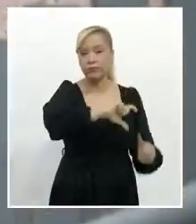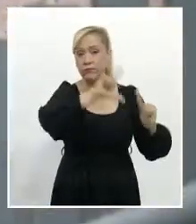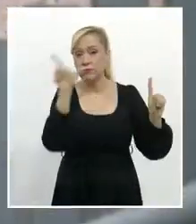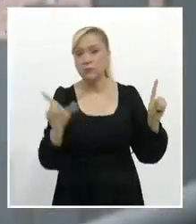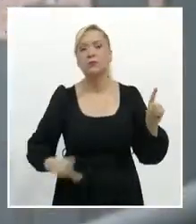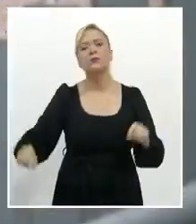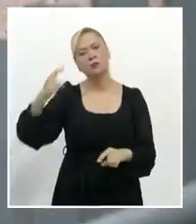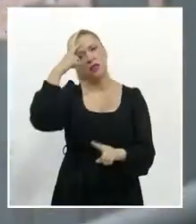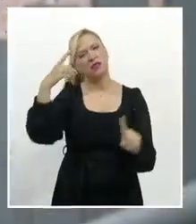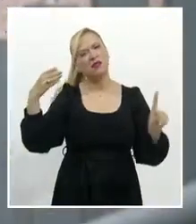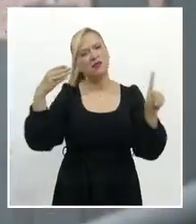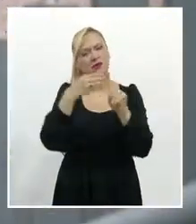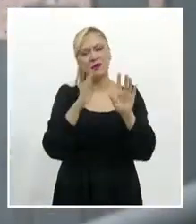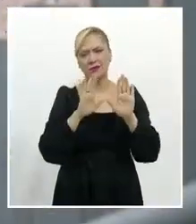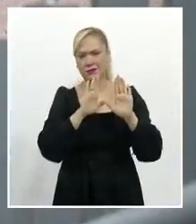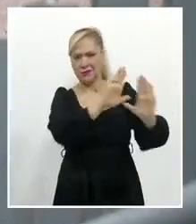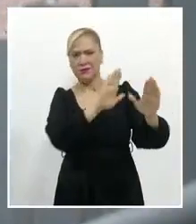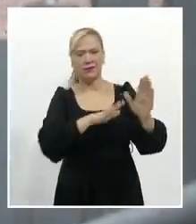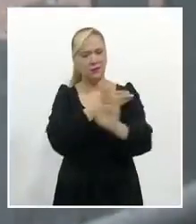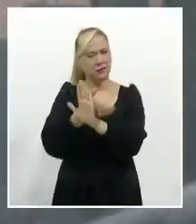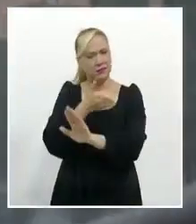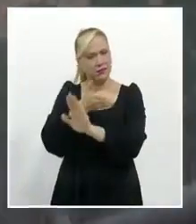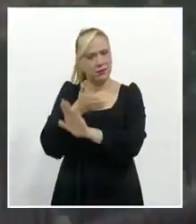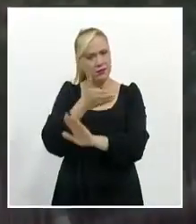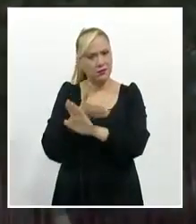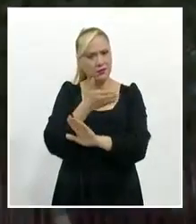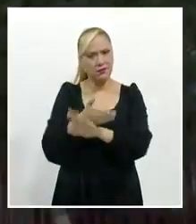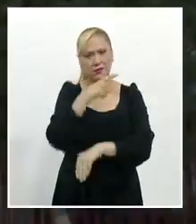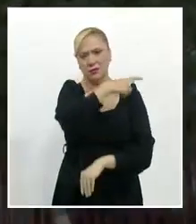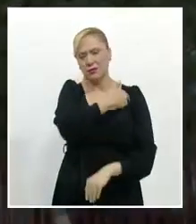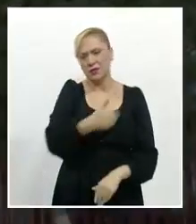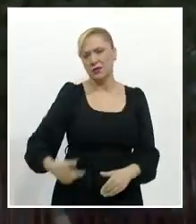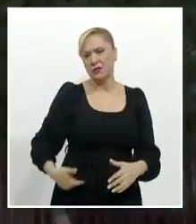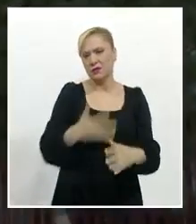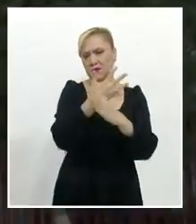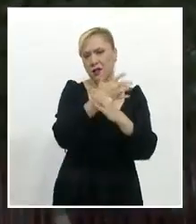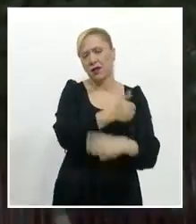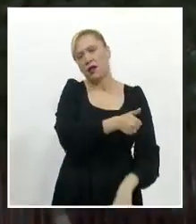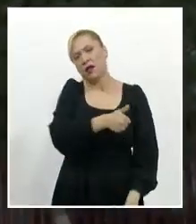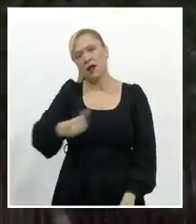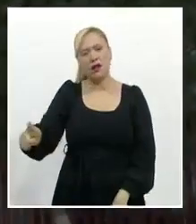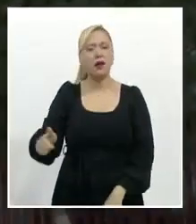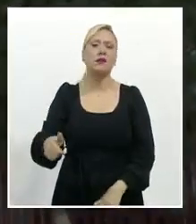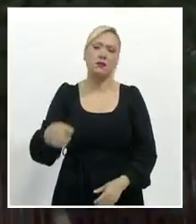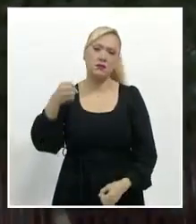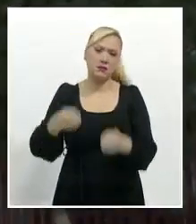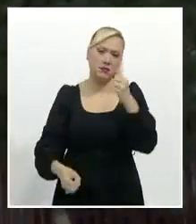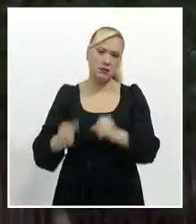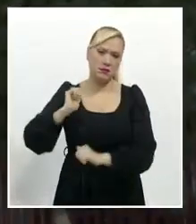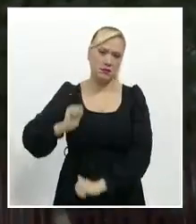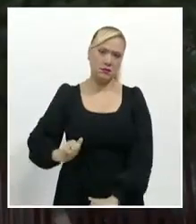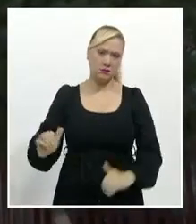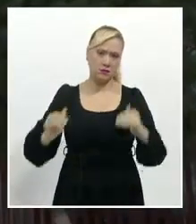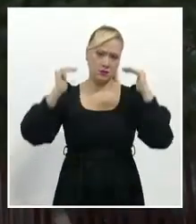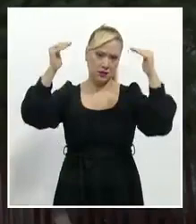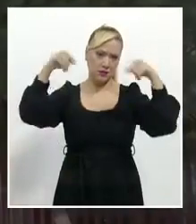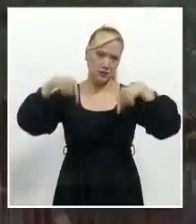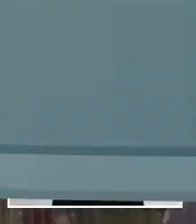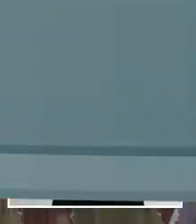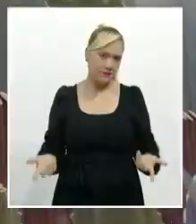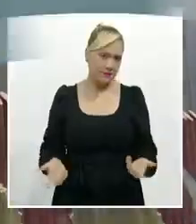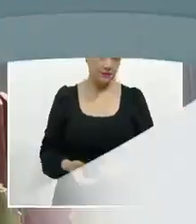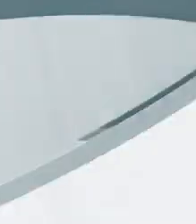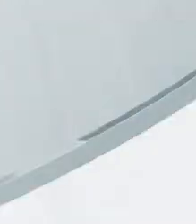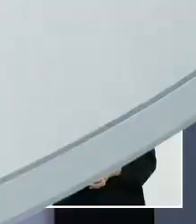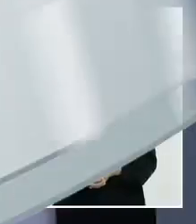como propósito contrarrestar los ataques que se impulsan desde el Ejecutivo Federal en contra de la Suprema Corte.